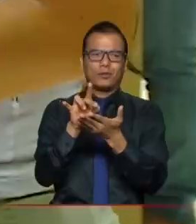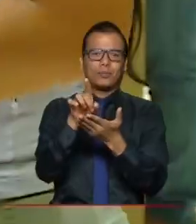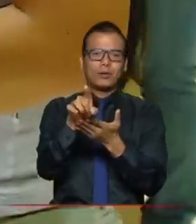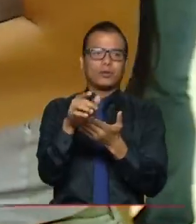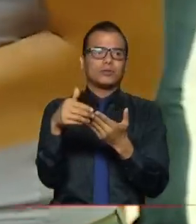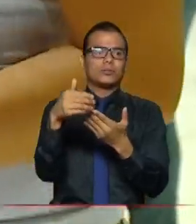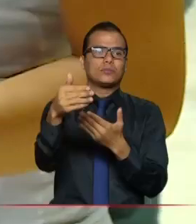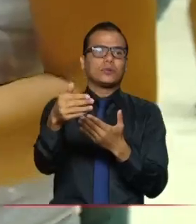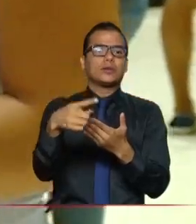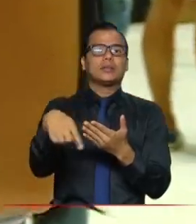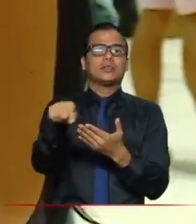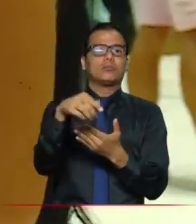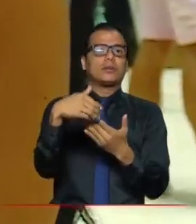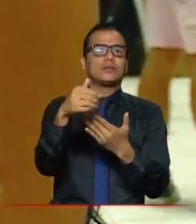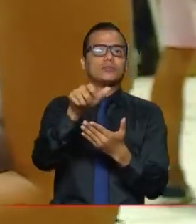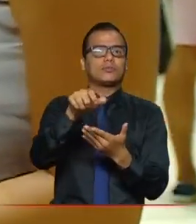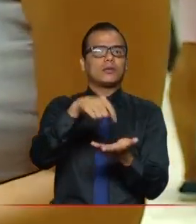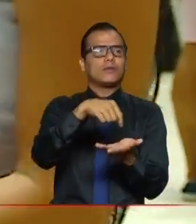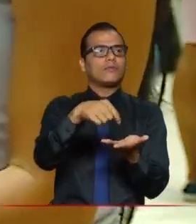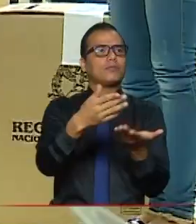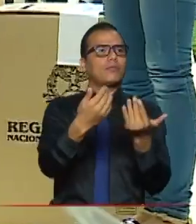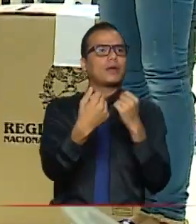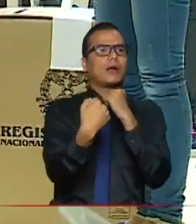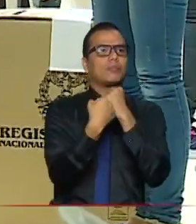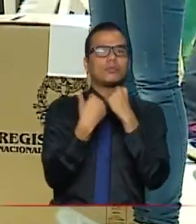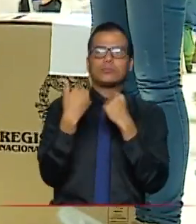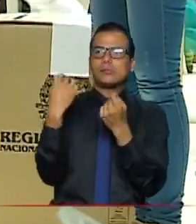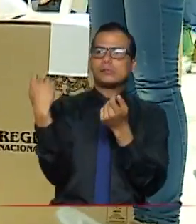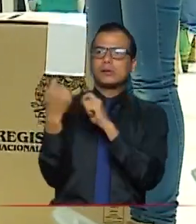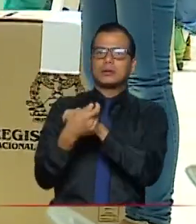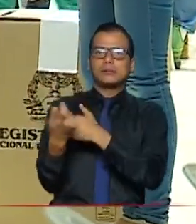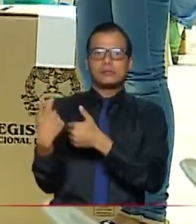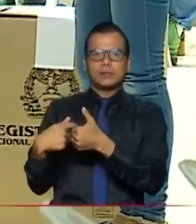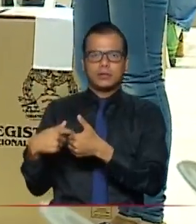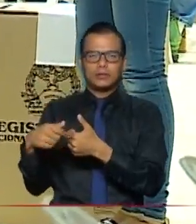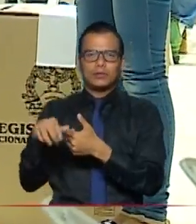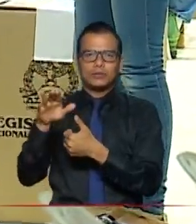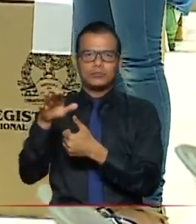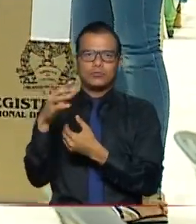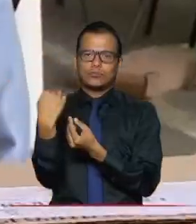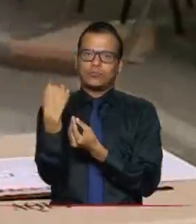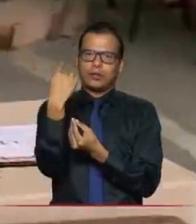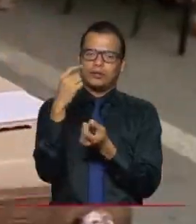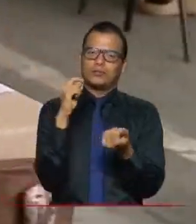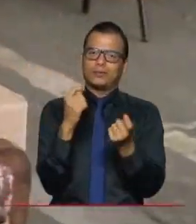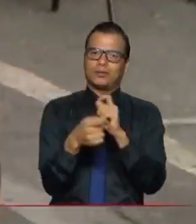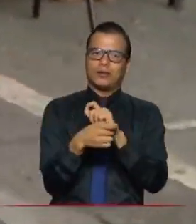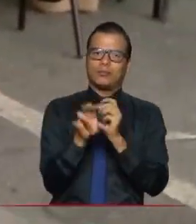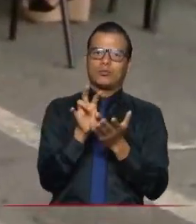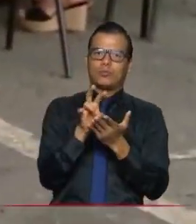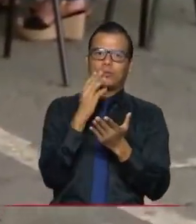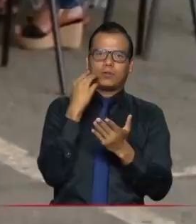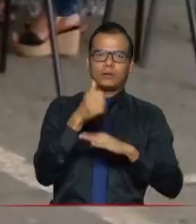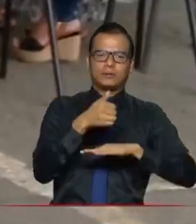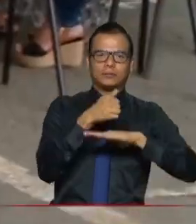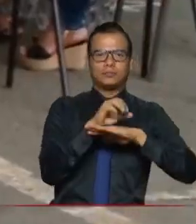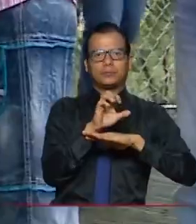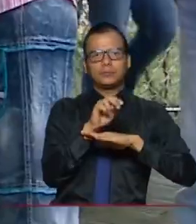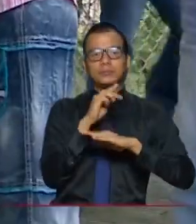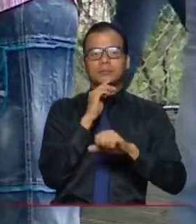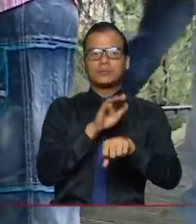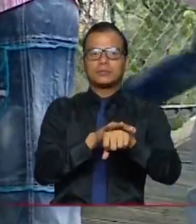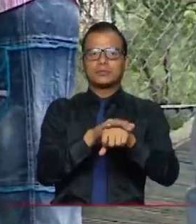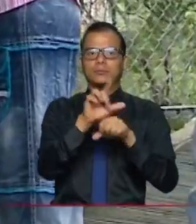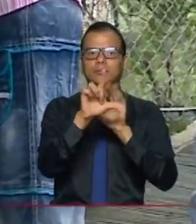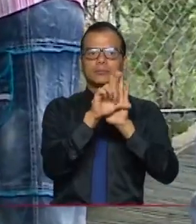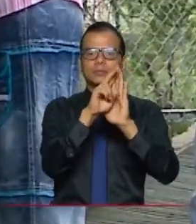perteneciendo a algún partido político. La presidenta del Consejo Nacional Electoral explicó los alcances de esta modalidad y las razones por las cuales es necesaria